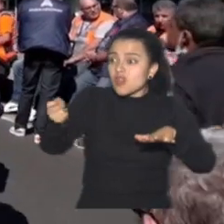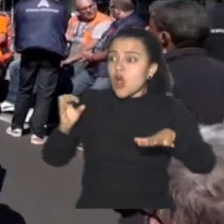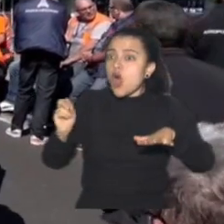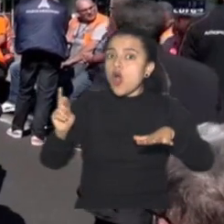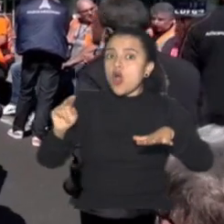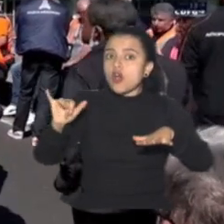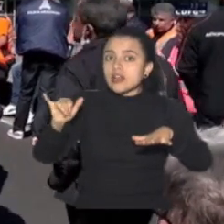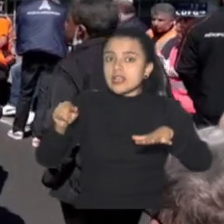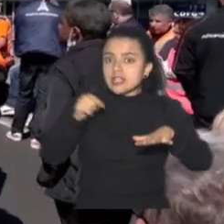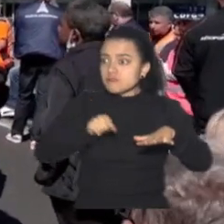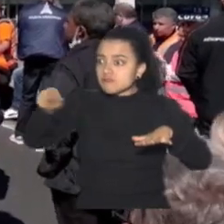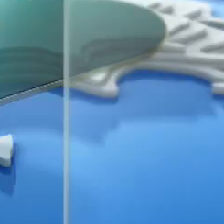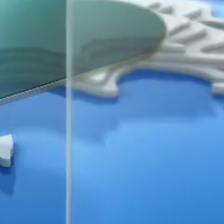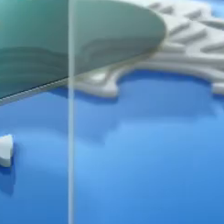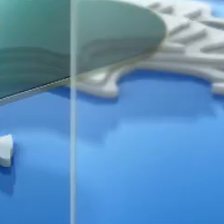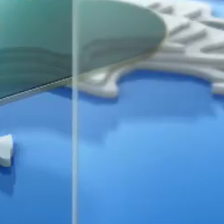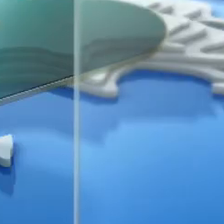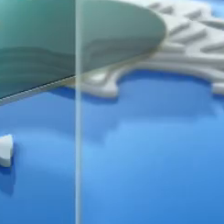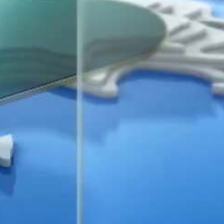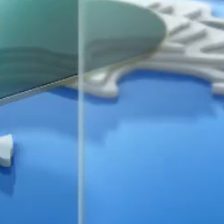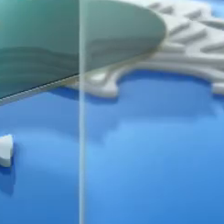el sur de la capital francesa